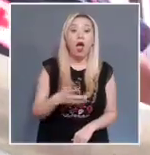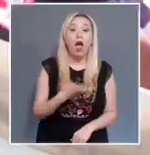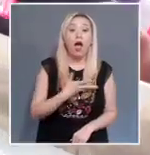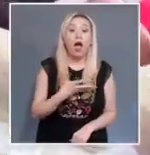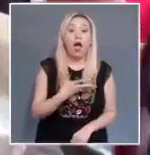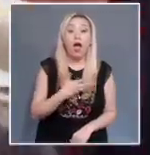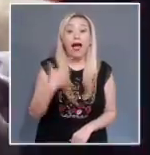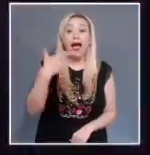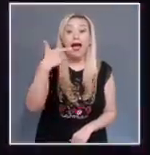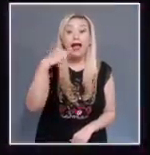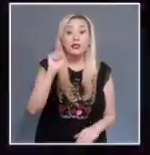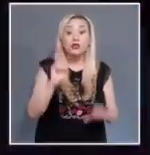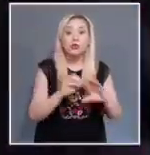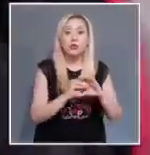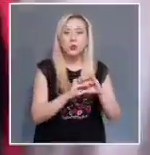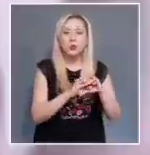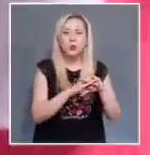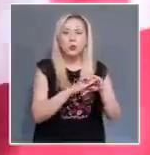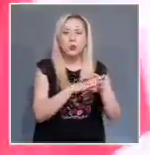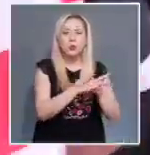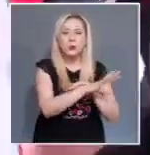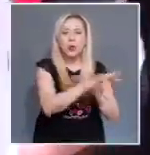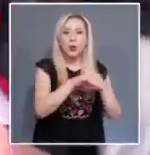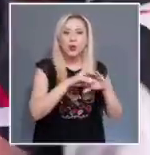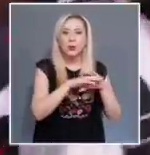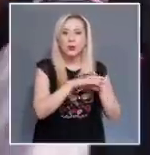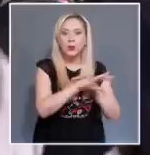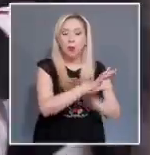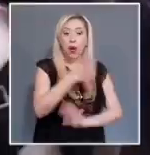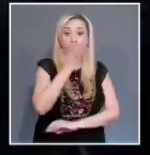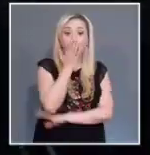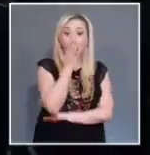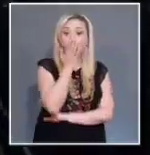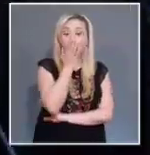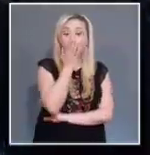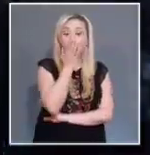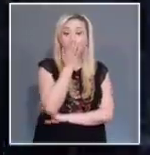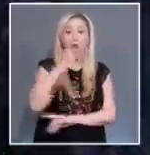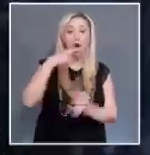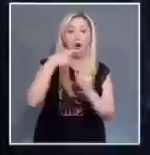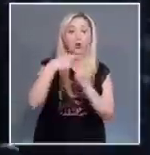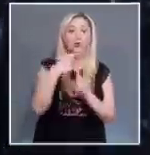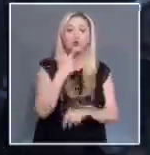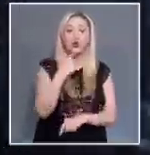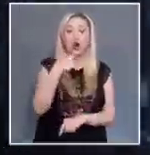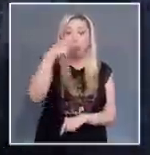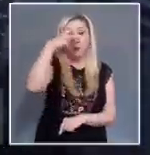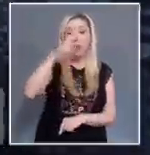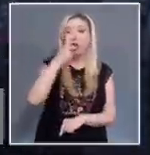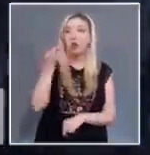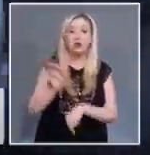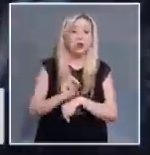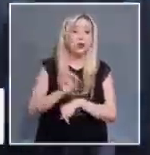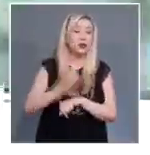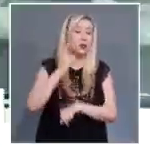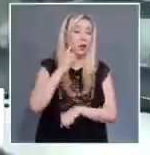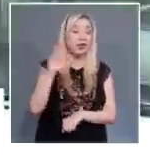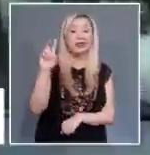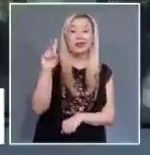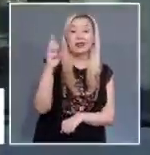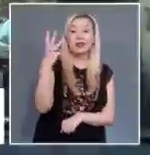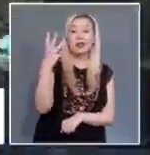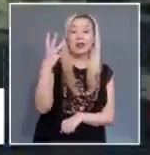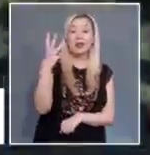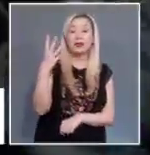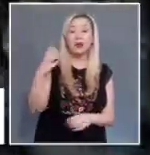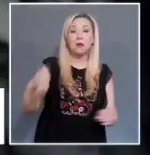gas. Esto lo advierte la Cruz Roja Mexicana al señalar que diariamente atiende un promedio de 33 incidentes relacionados